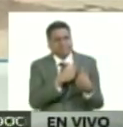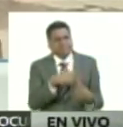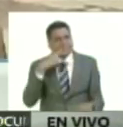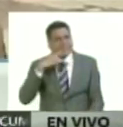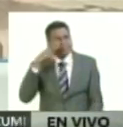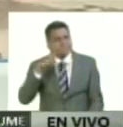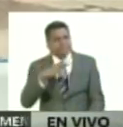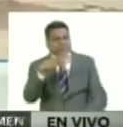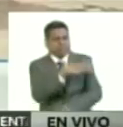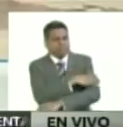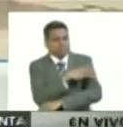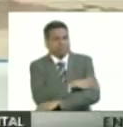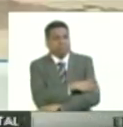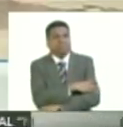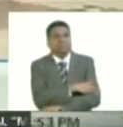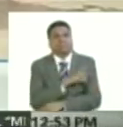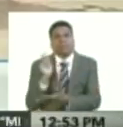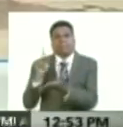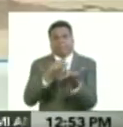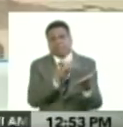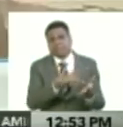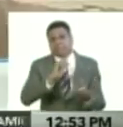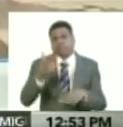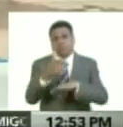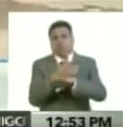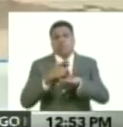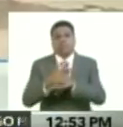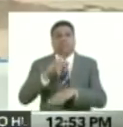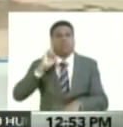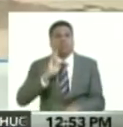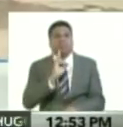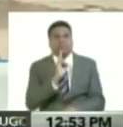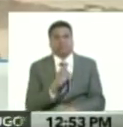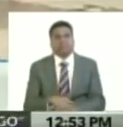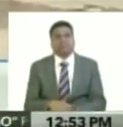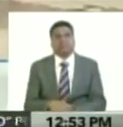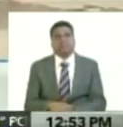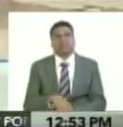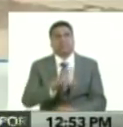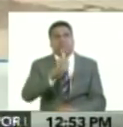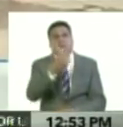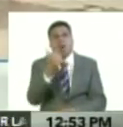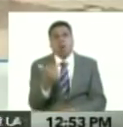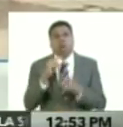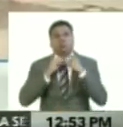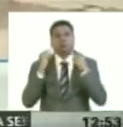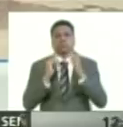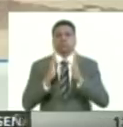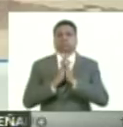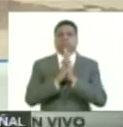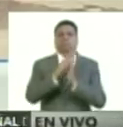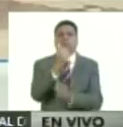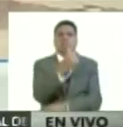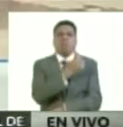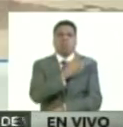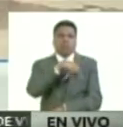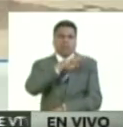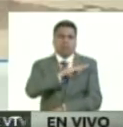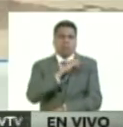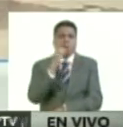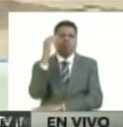Zambrano, con presencia de los representantes del gobierno bolivariano y con presencia del nuncio apostólico, que es el acompañante